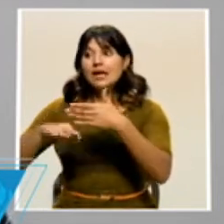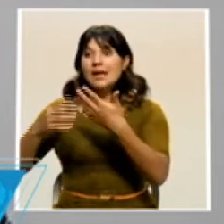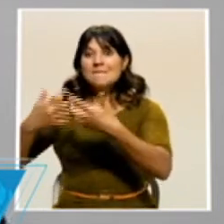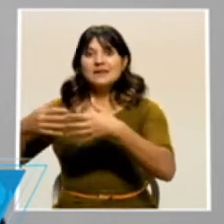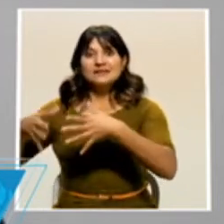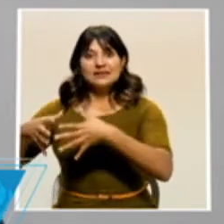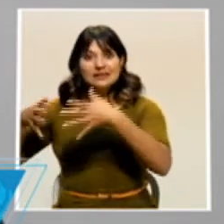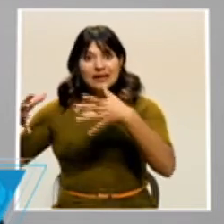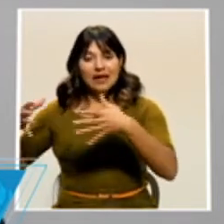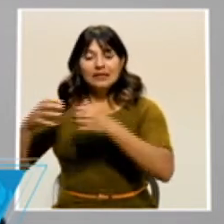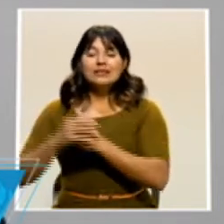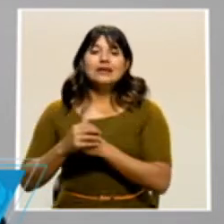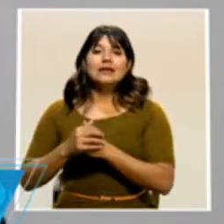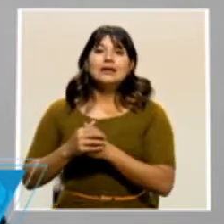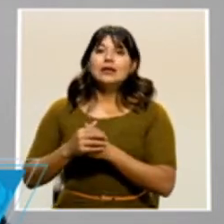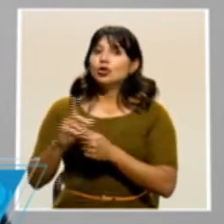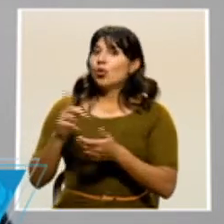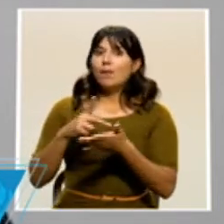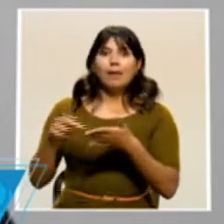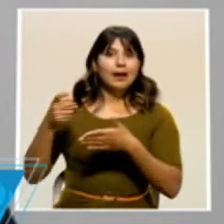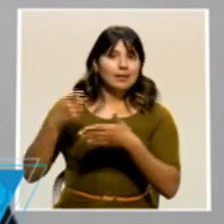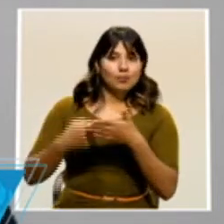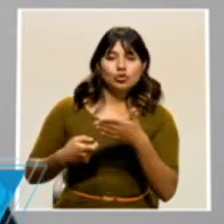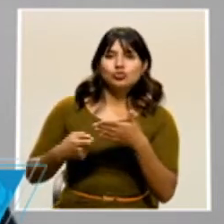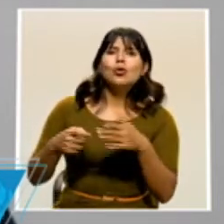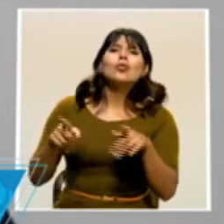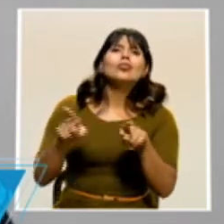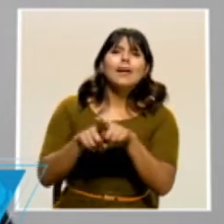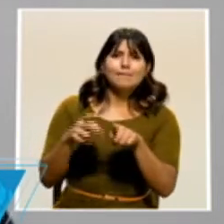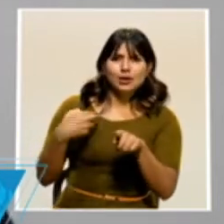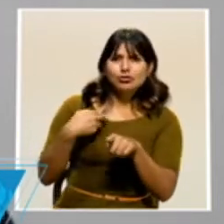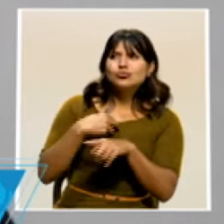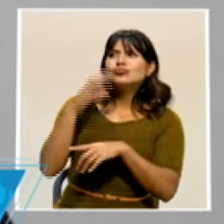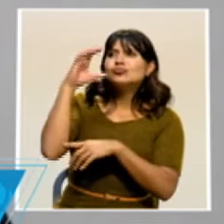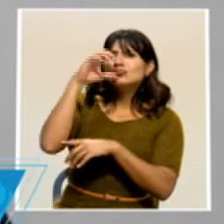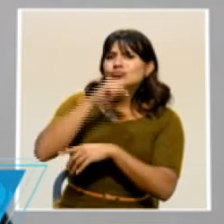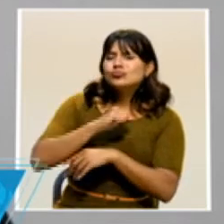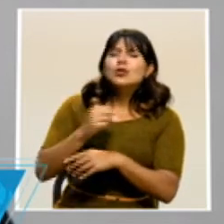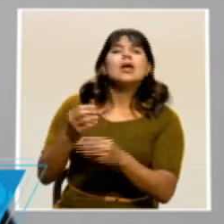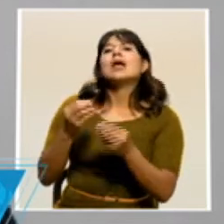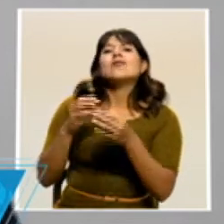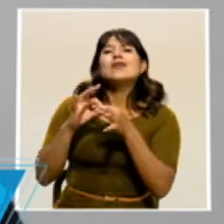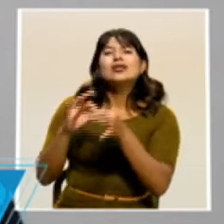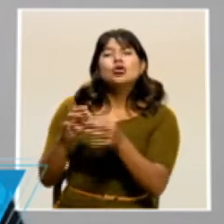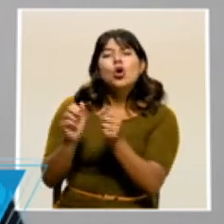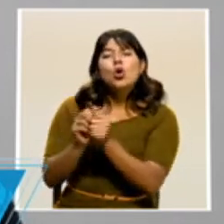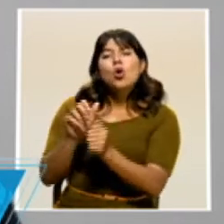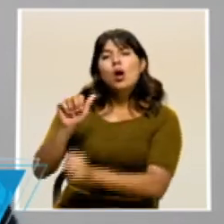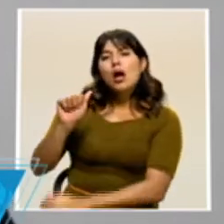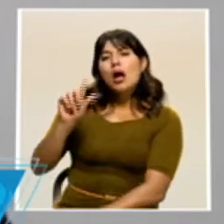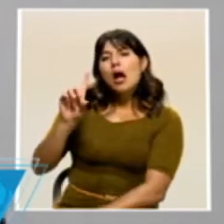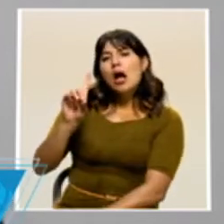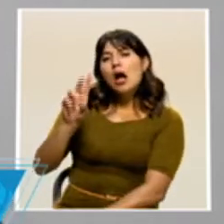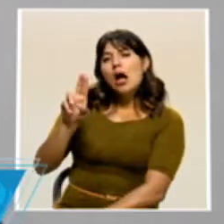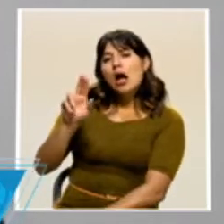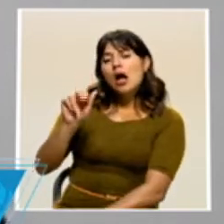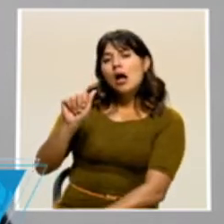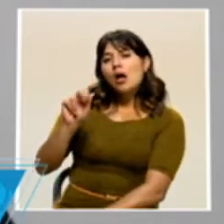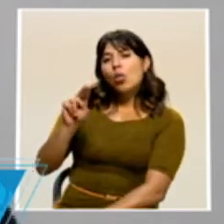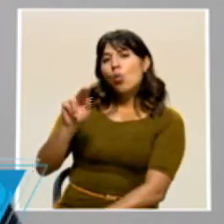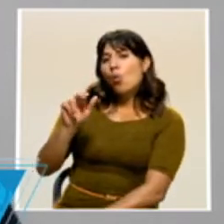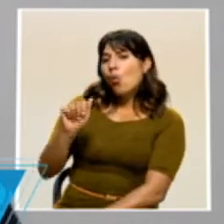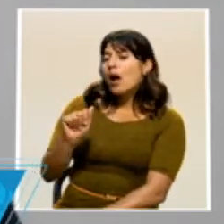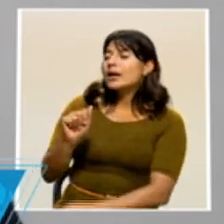contribuyentes. También hemos detectado en el tema aduanero grandes deficiencias en materia, digamos, de recaudación de